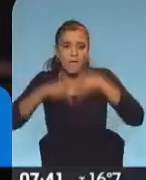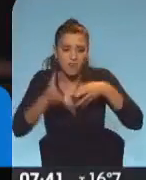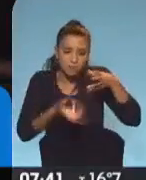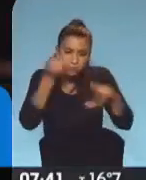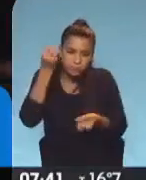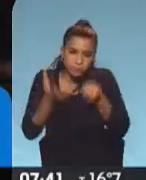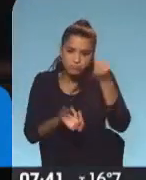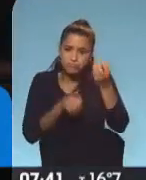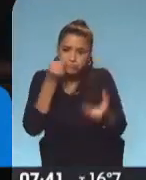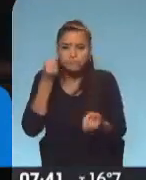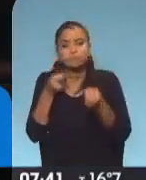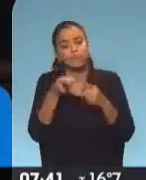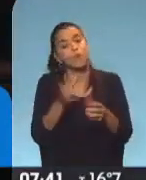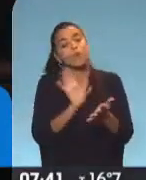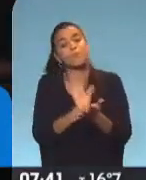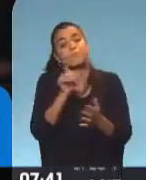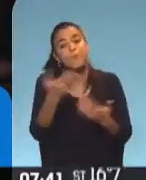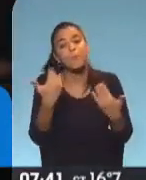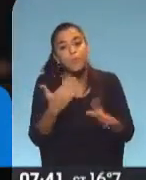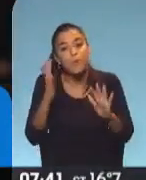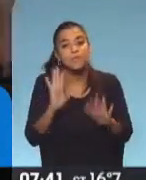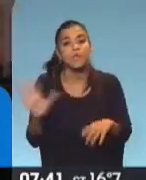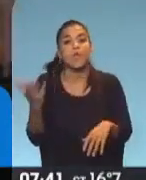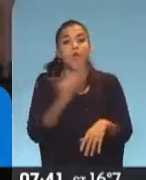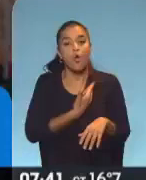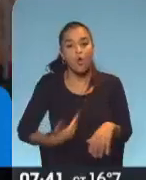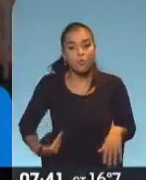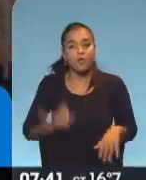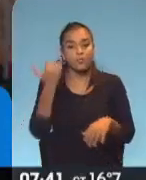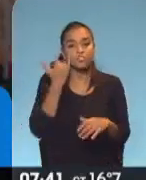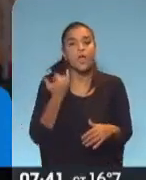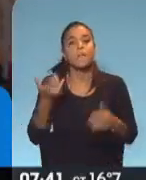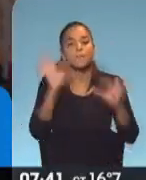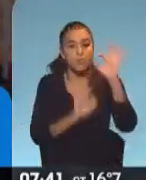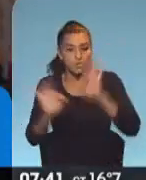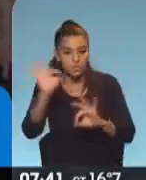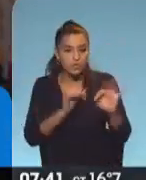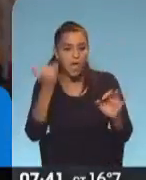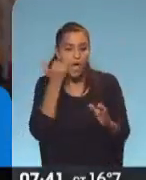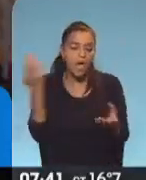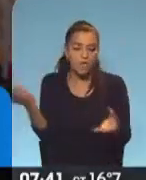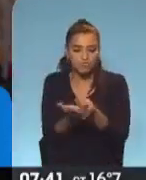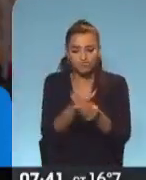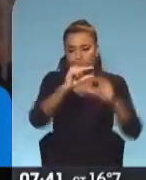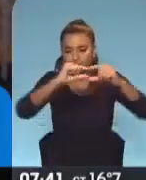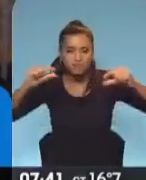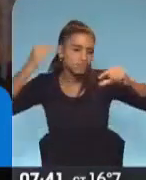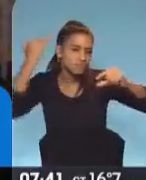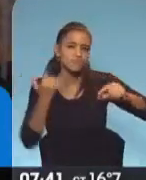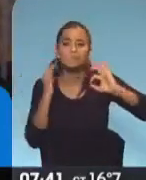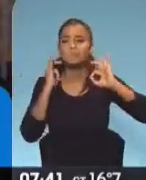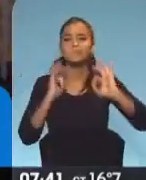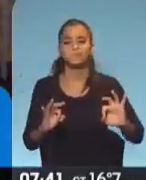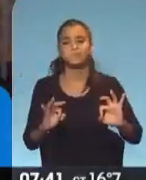Entonces, en este sentido, se podría llegar a establecer desde el gobierno, ya hay un proyecto hecho y membretado con todo